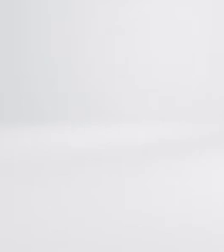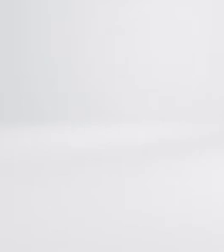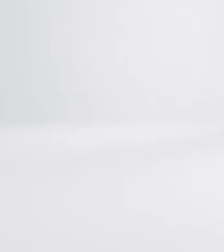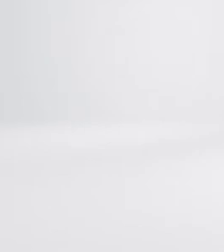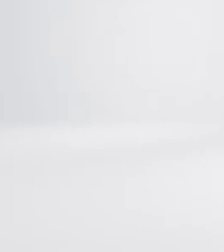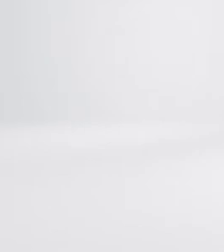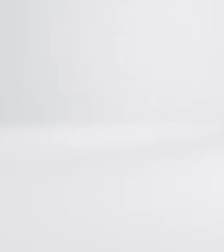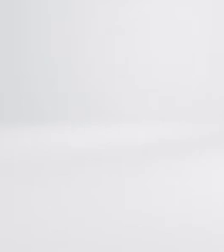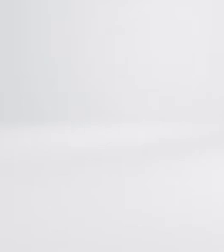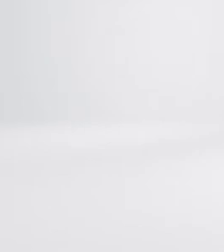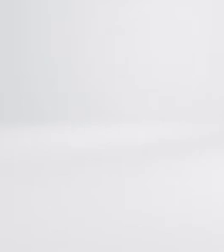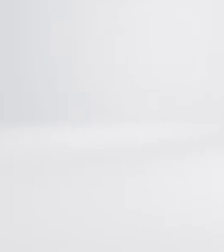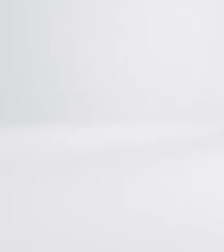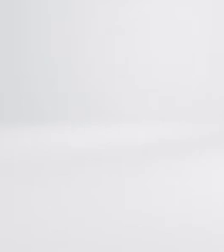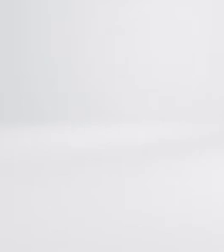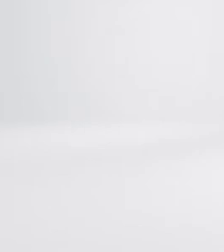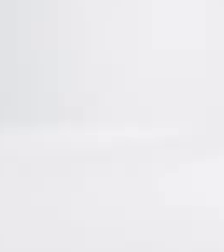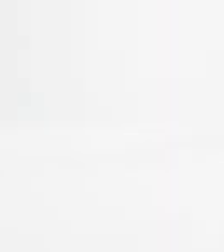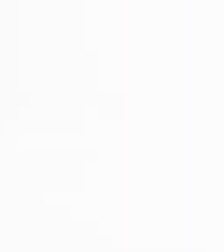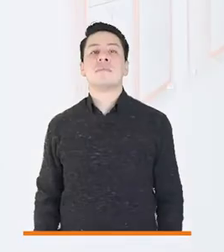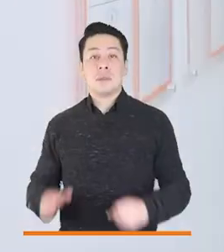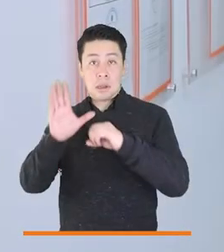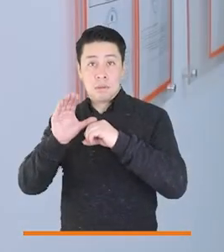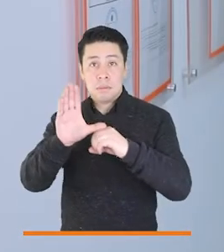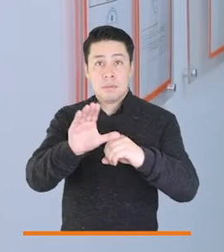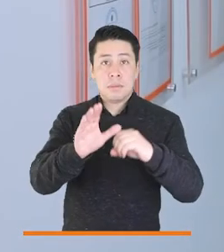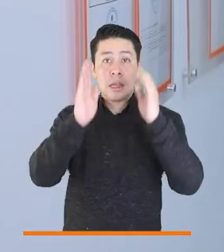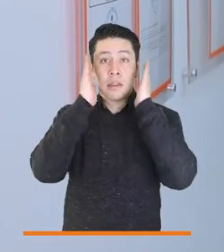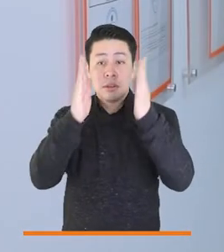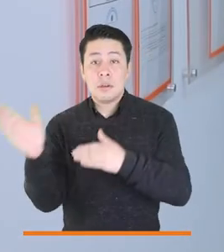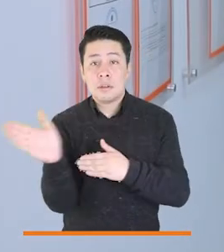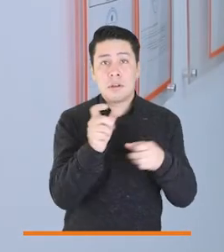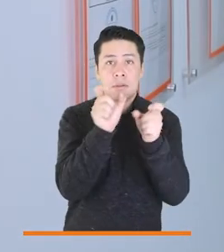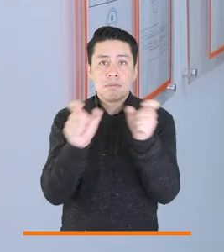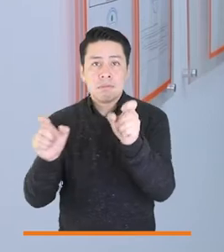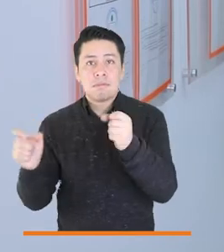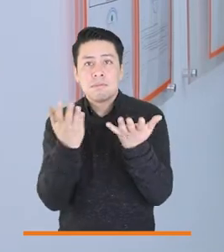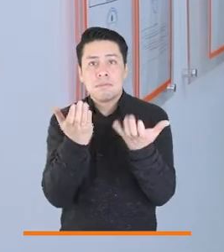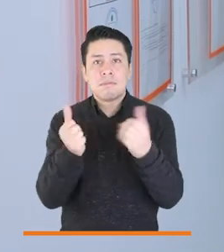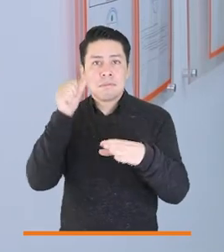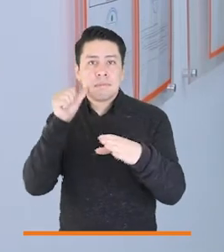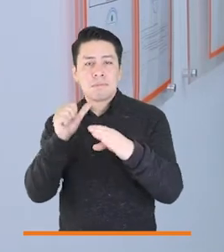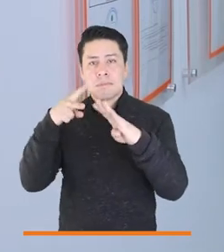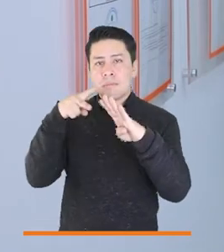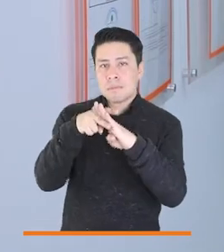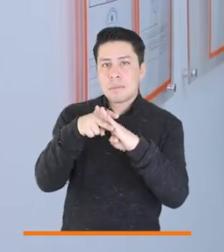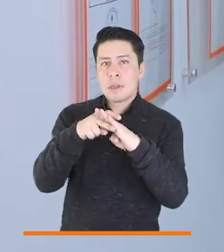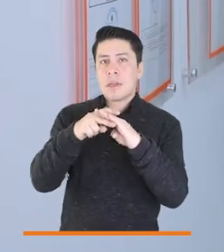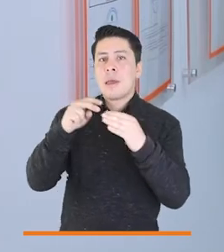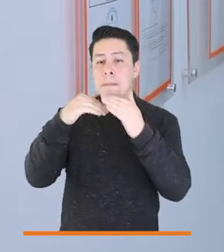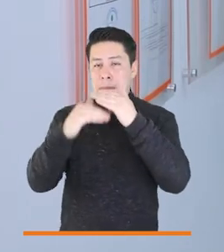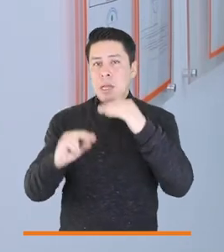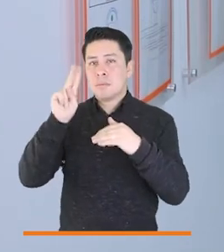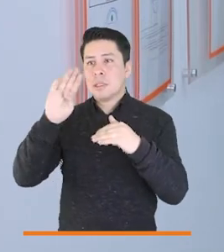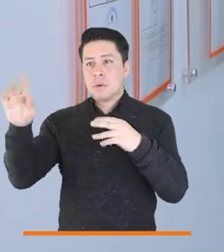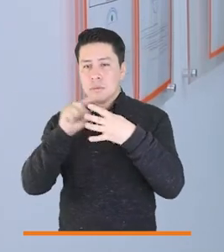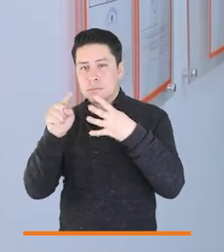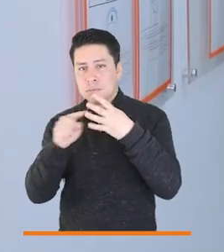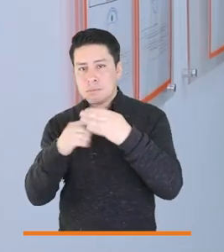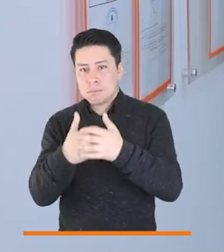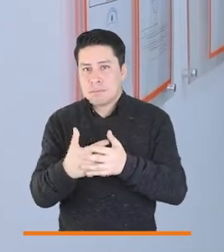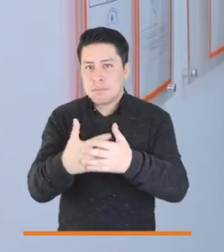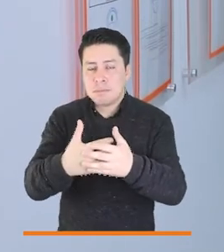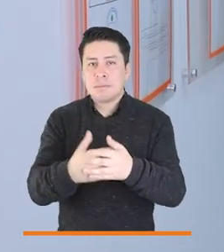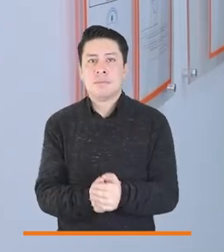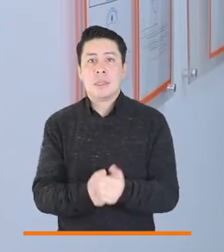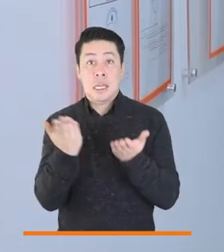¿quiénes pueden abortar en Oriéntame? En Oriéntame atendemos todas las solicitudes de interrupción del embarazo de menos de 24